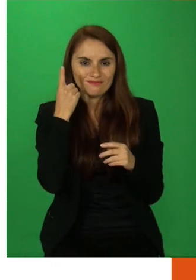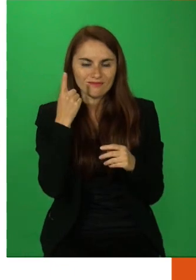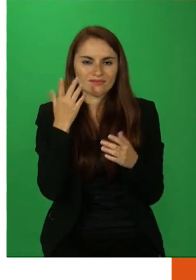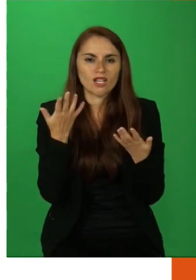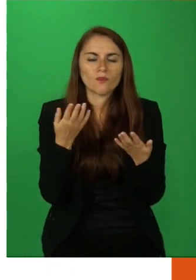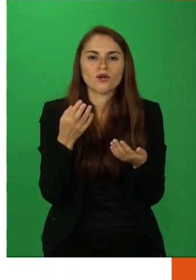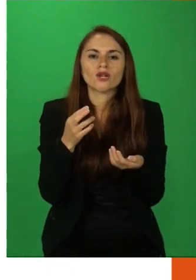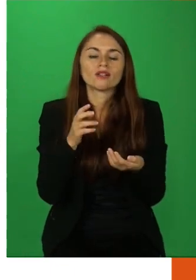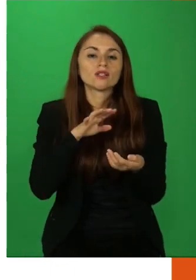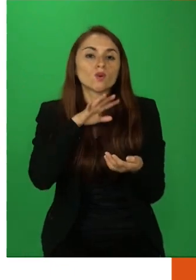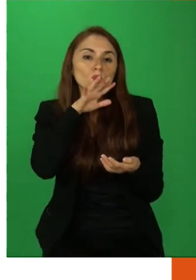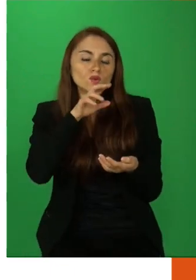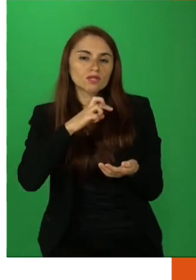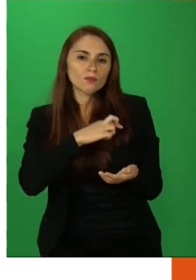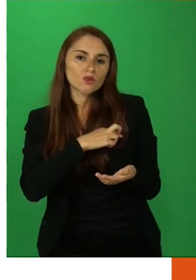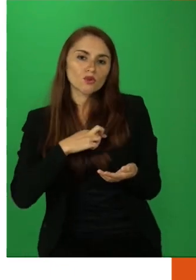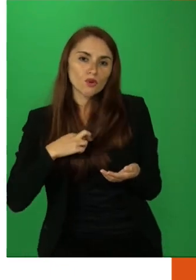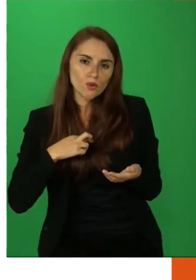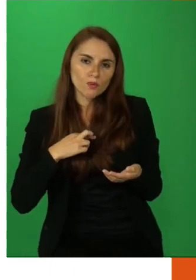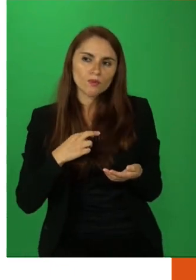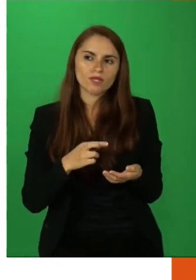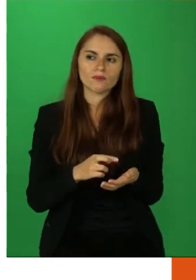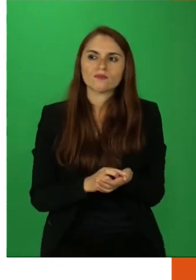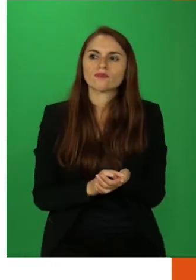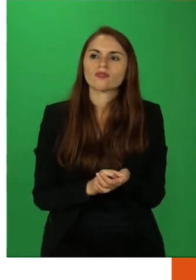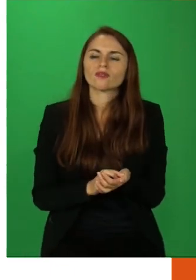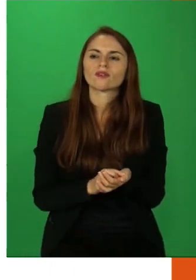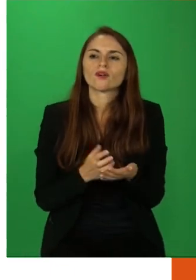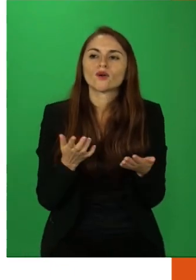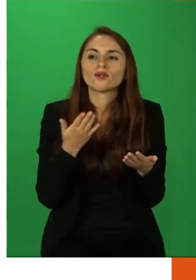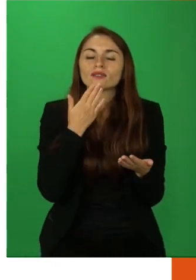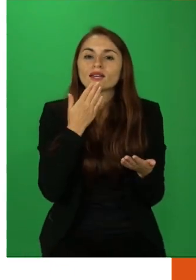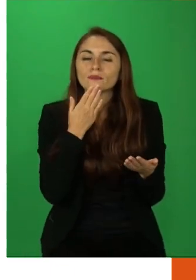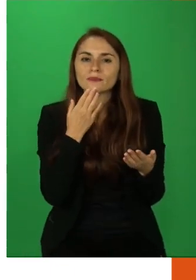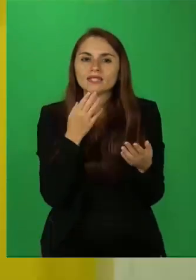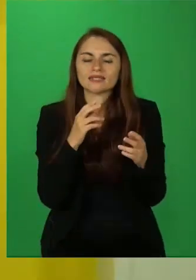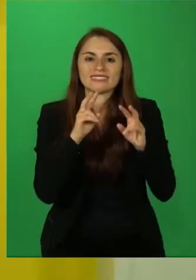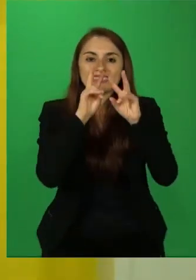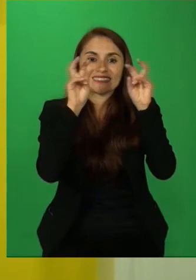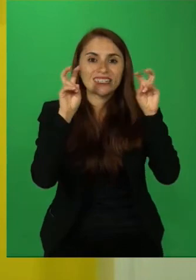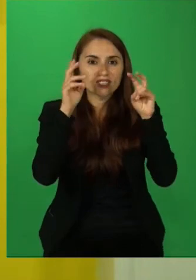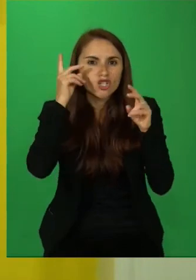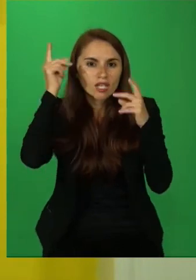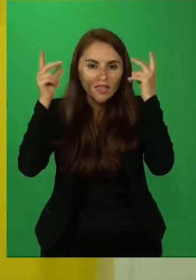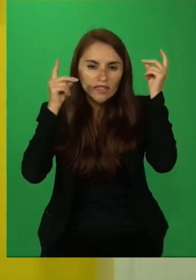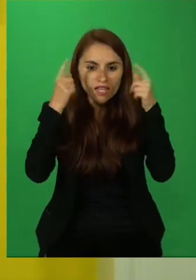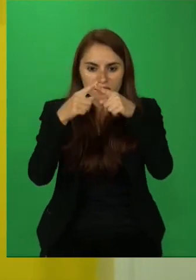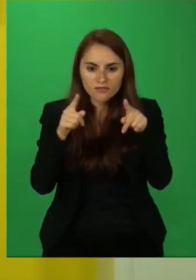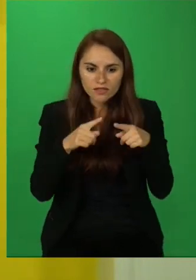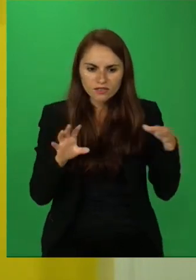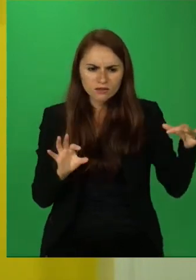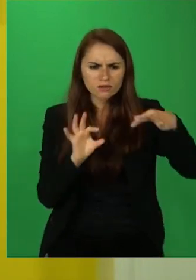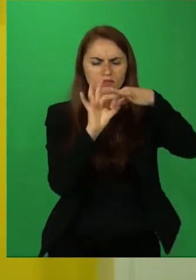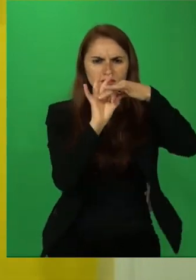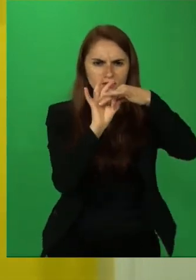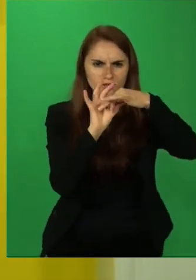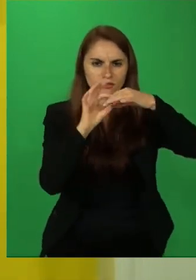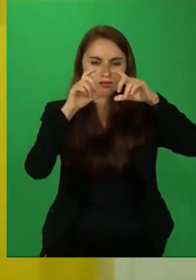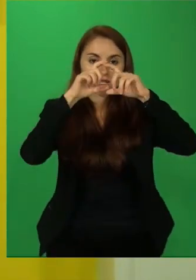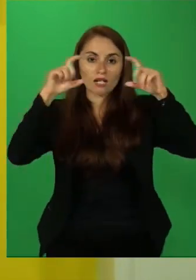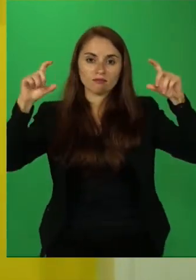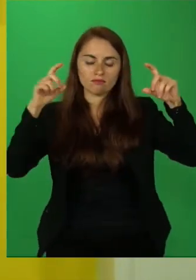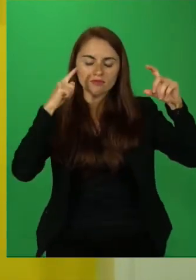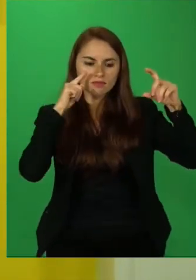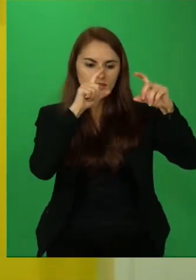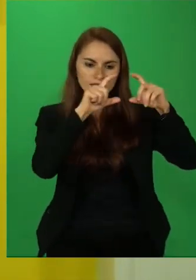de pronombres, ¿bien? Y relaciona también las ideas del texto. Por ejemplo, lo que dice al principio lo